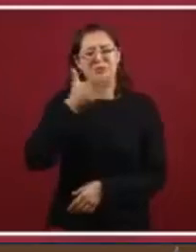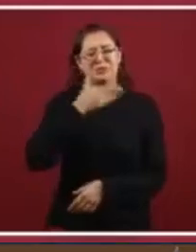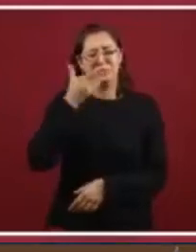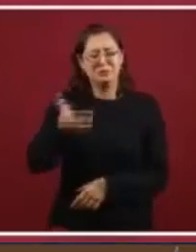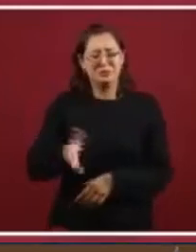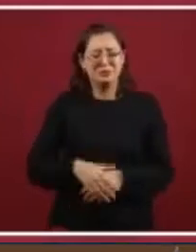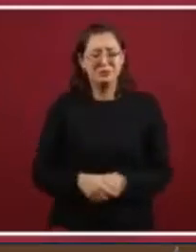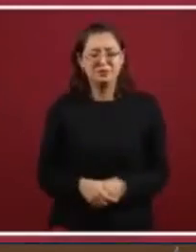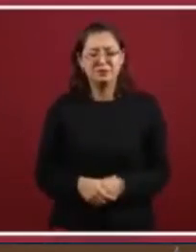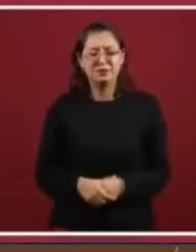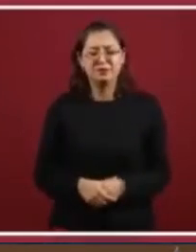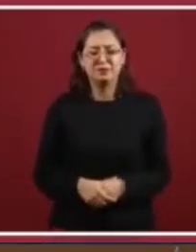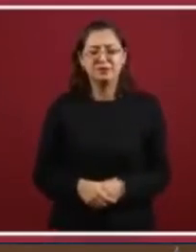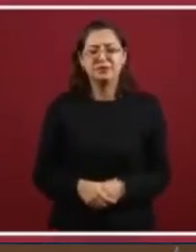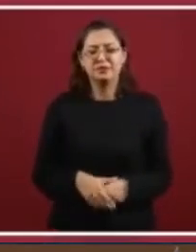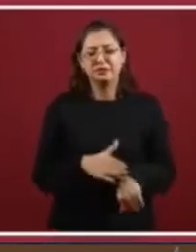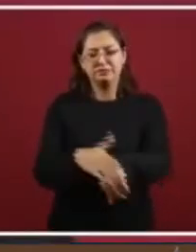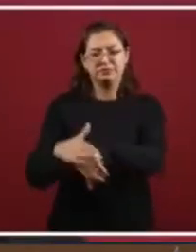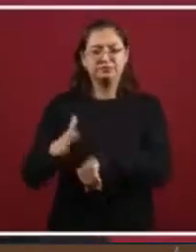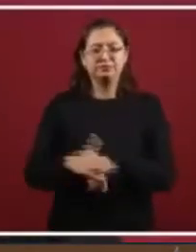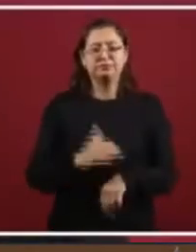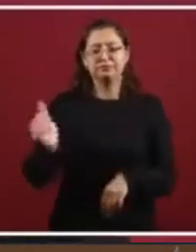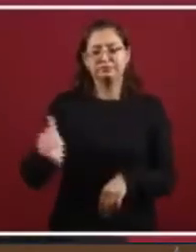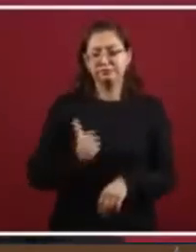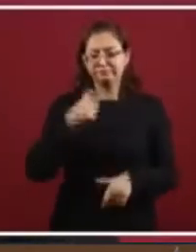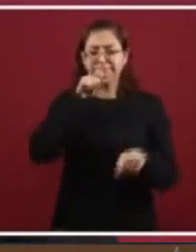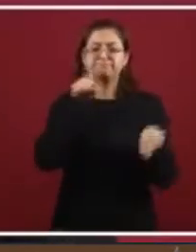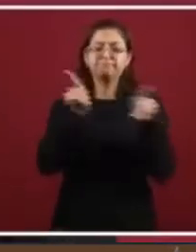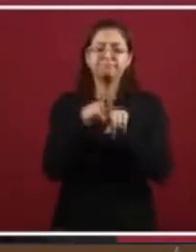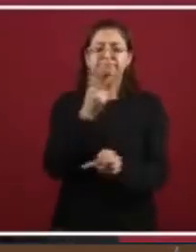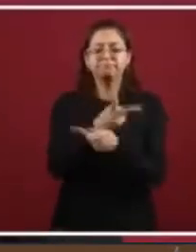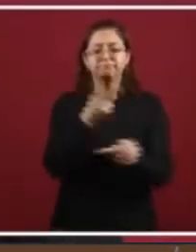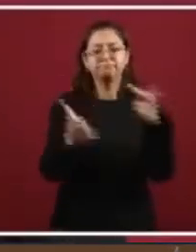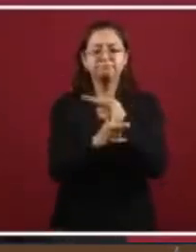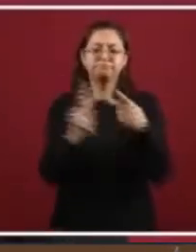y aprovecho para decirle a los estudiantes de prepa